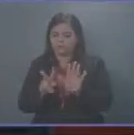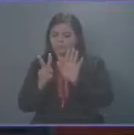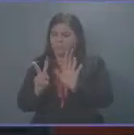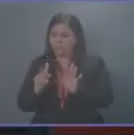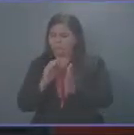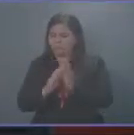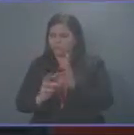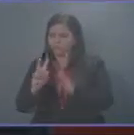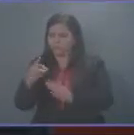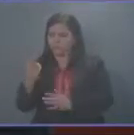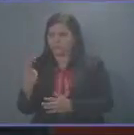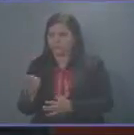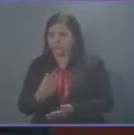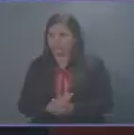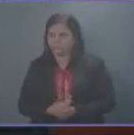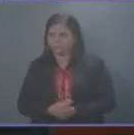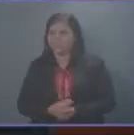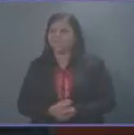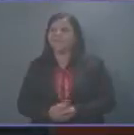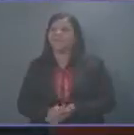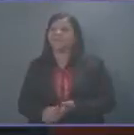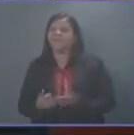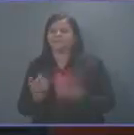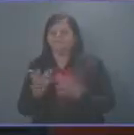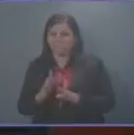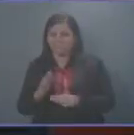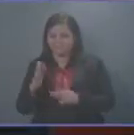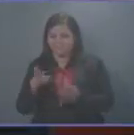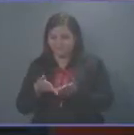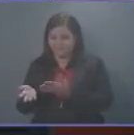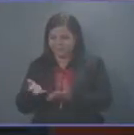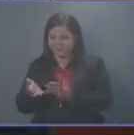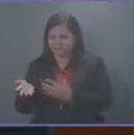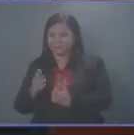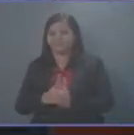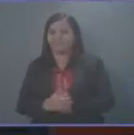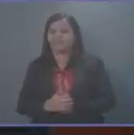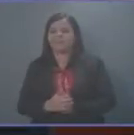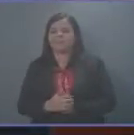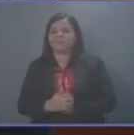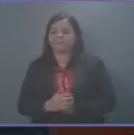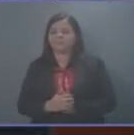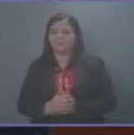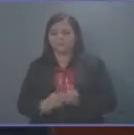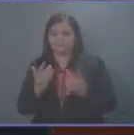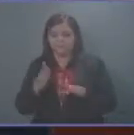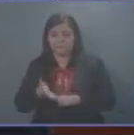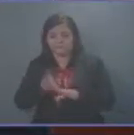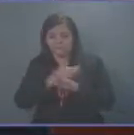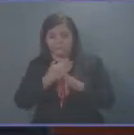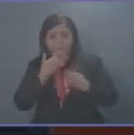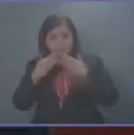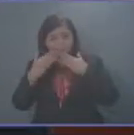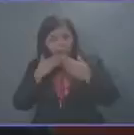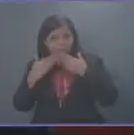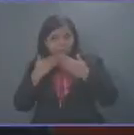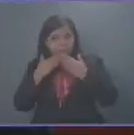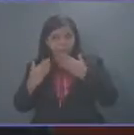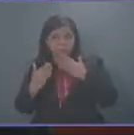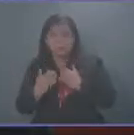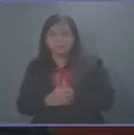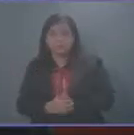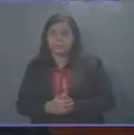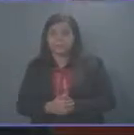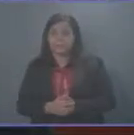segundo de la Ley de Zonas Francas Industriales y de Comercialización. Se explica en la iniciativa que la mencionada ley, que